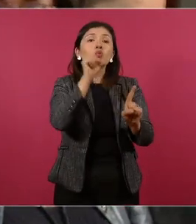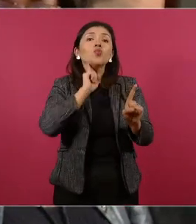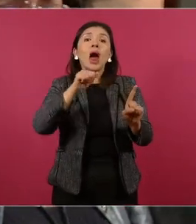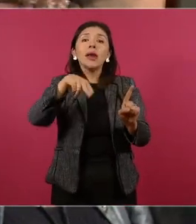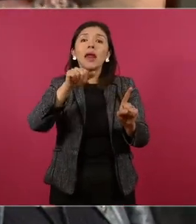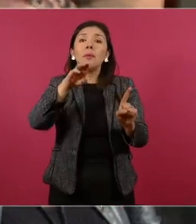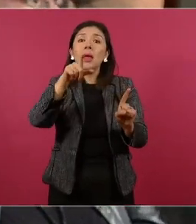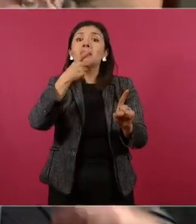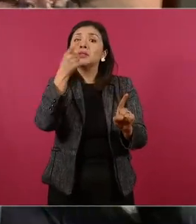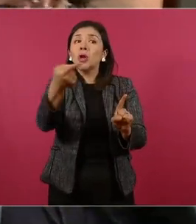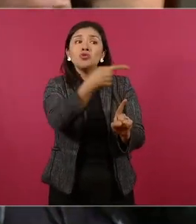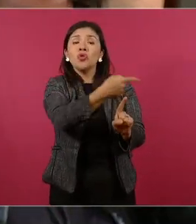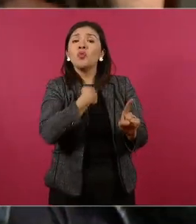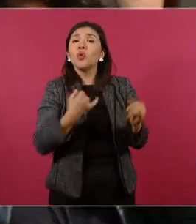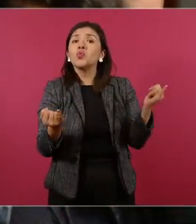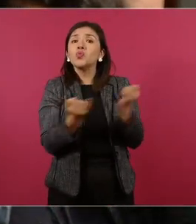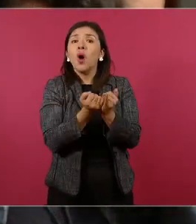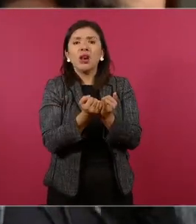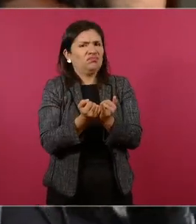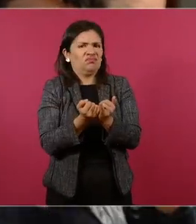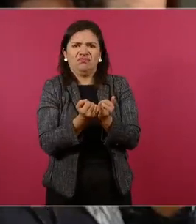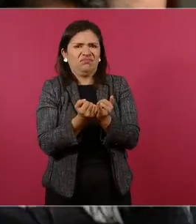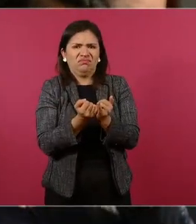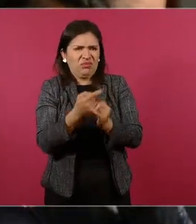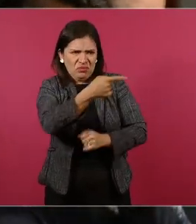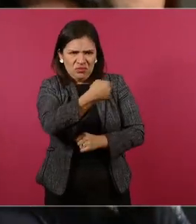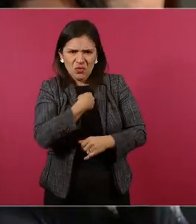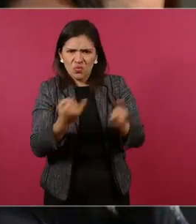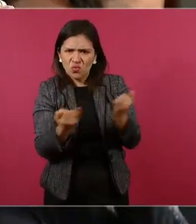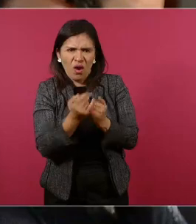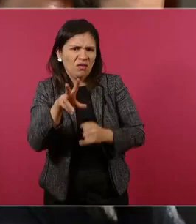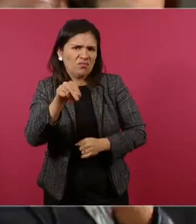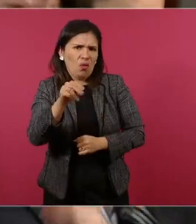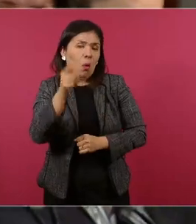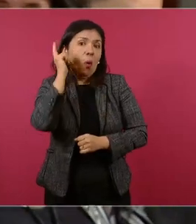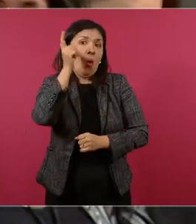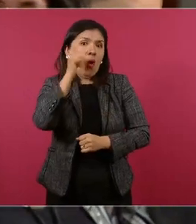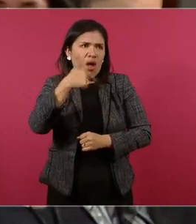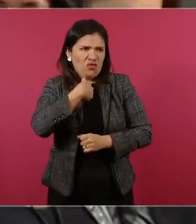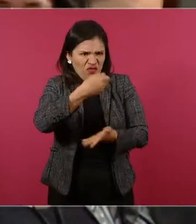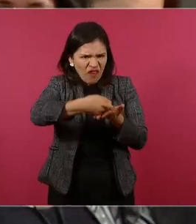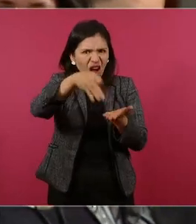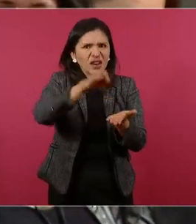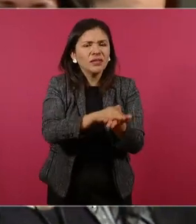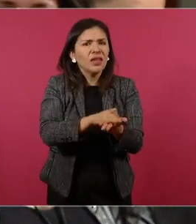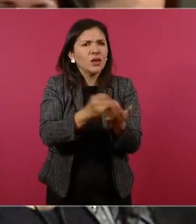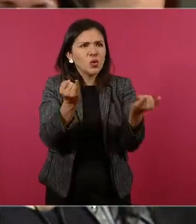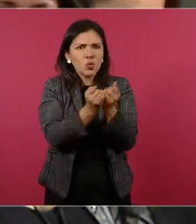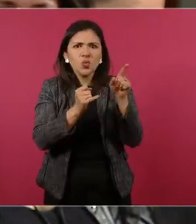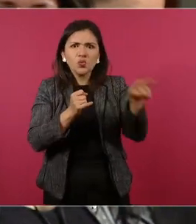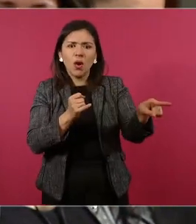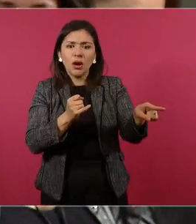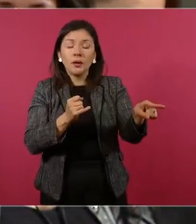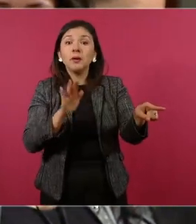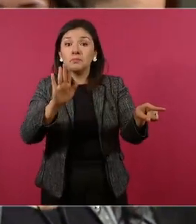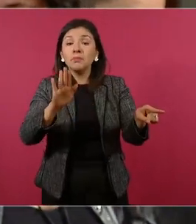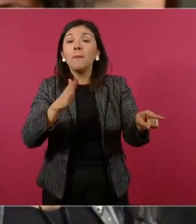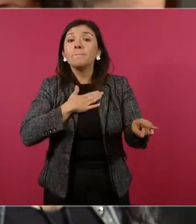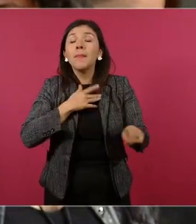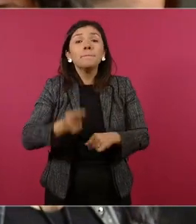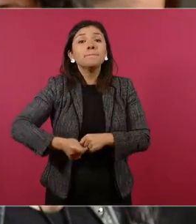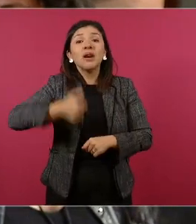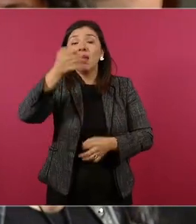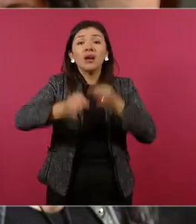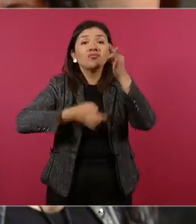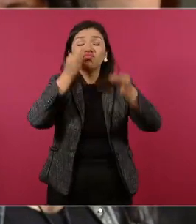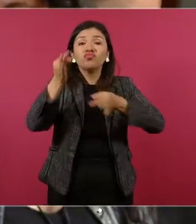de que ella y no presidente Yo no soy igual que ella yo quisiera tener ese valor nada más le voy decía una una cosa mi primer